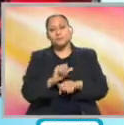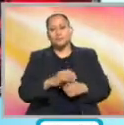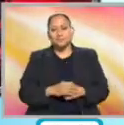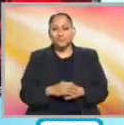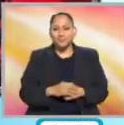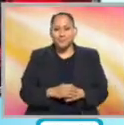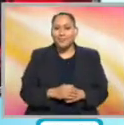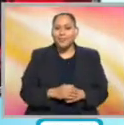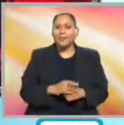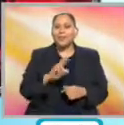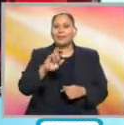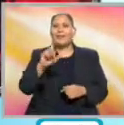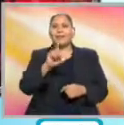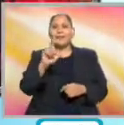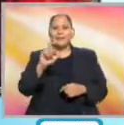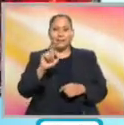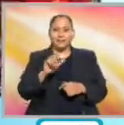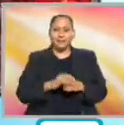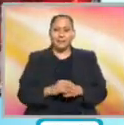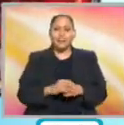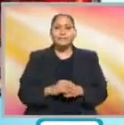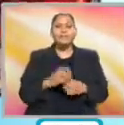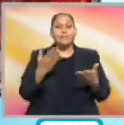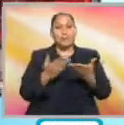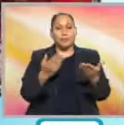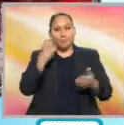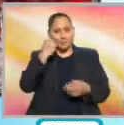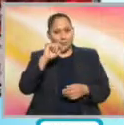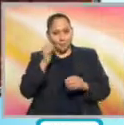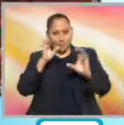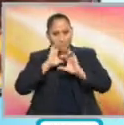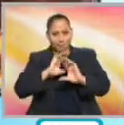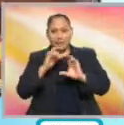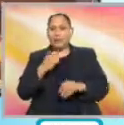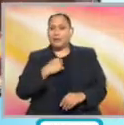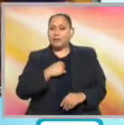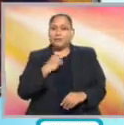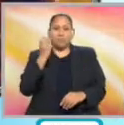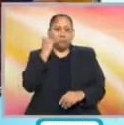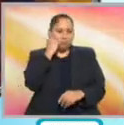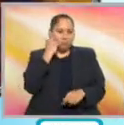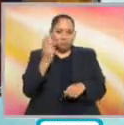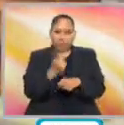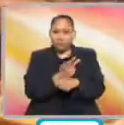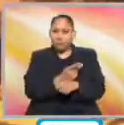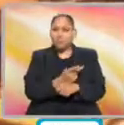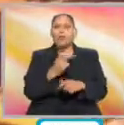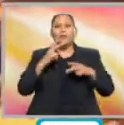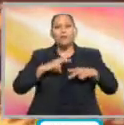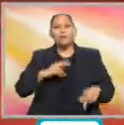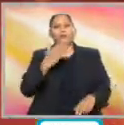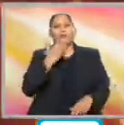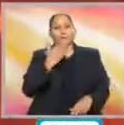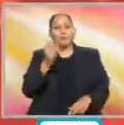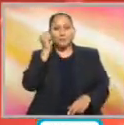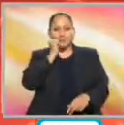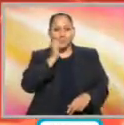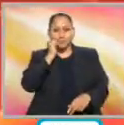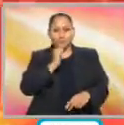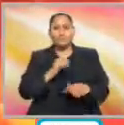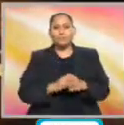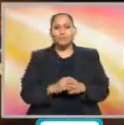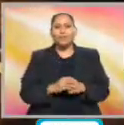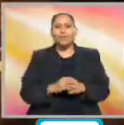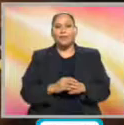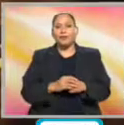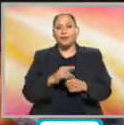como Relax on, bien dicho, Humberto. Oigan, hay otra canción que a mí siempre, no importa qué pase, te pone de buenas, y es esta de Dire Straits que se llama Walk of